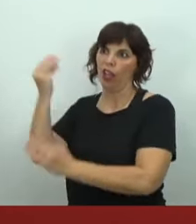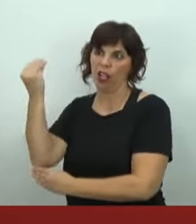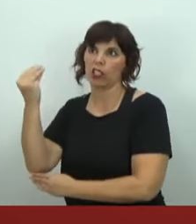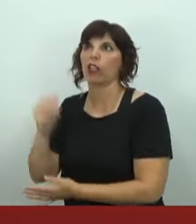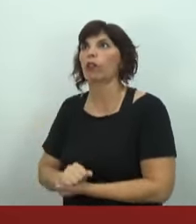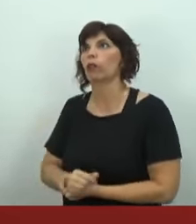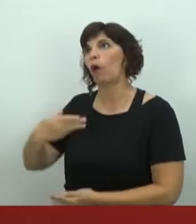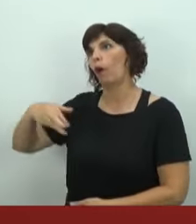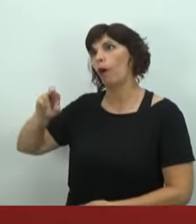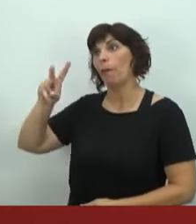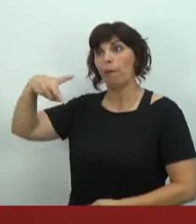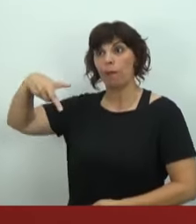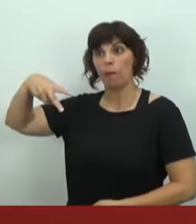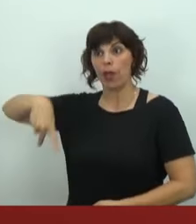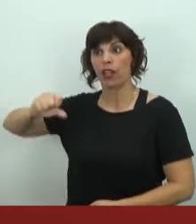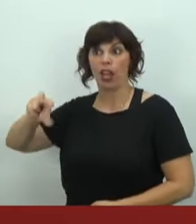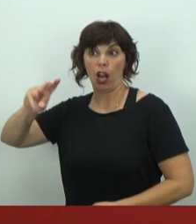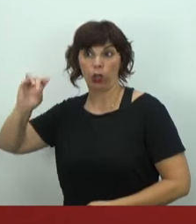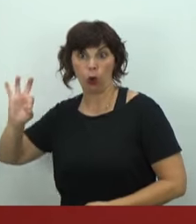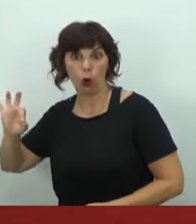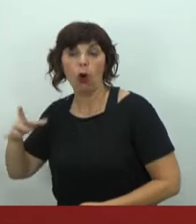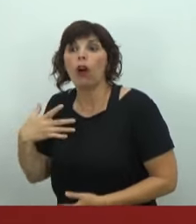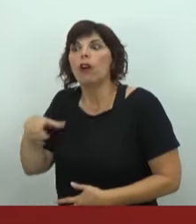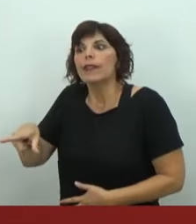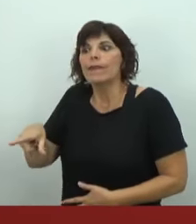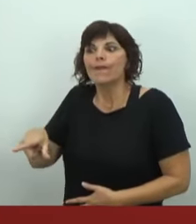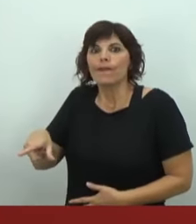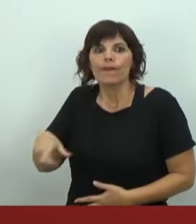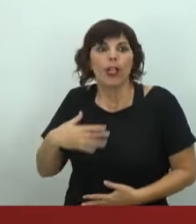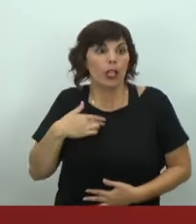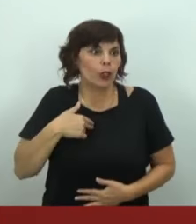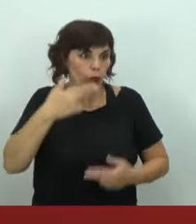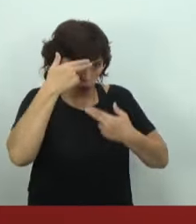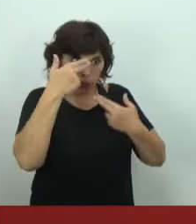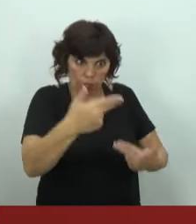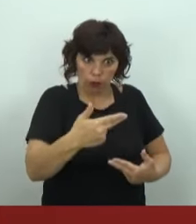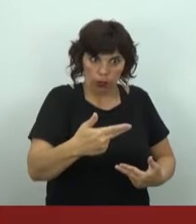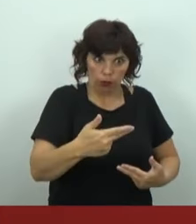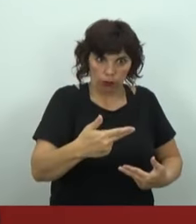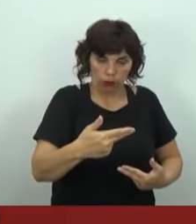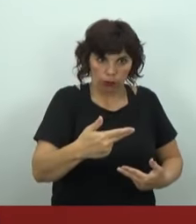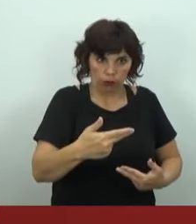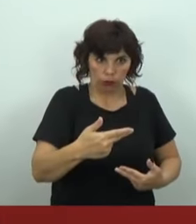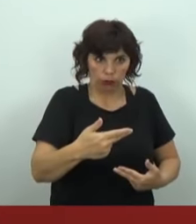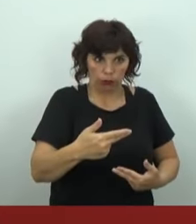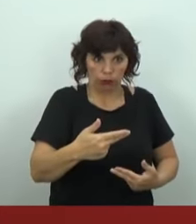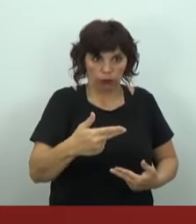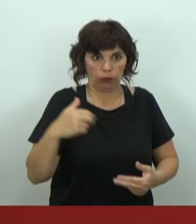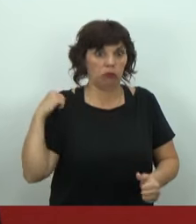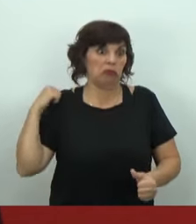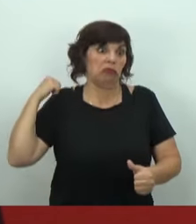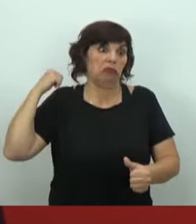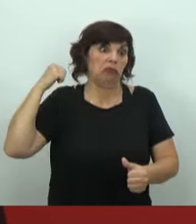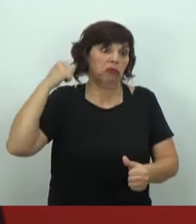Y con todo respeto a esas personas lindas que durante 2000 años han